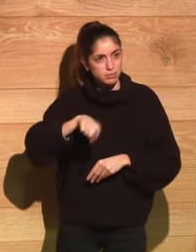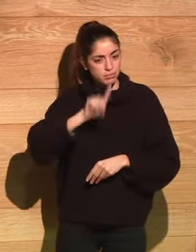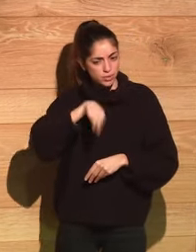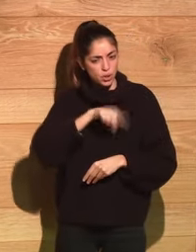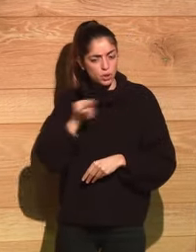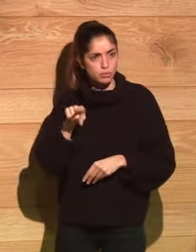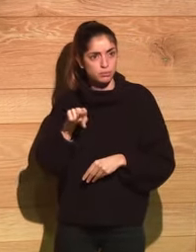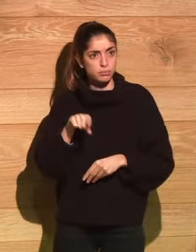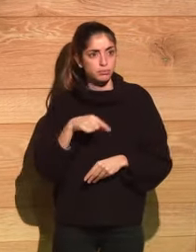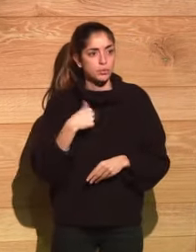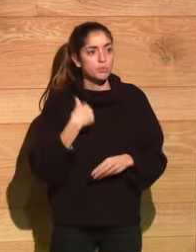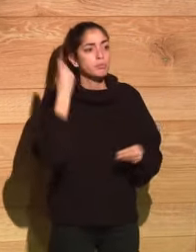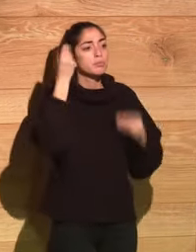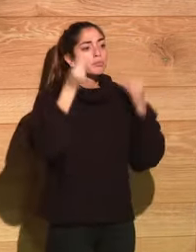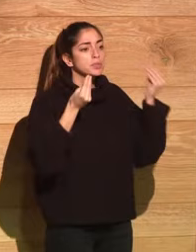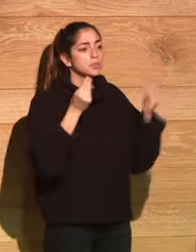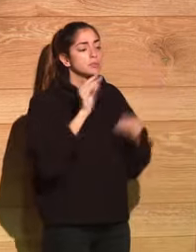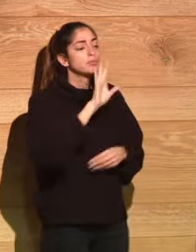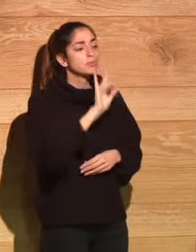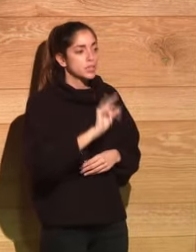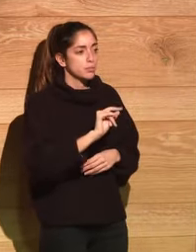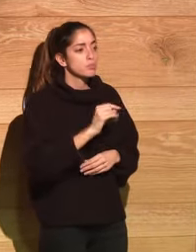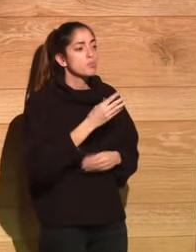Le dije, mucho.